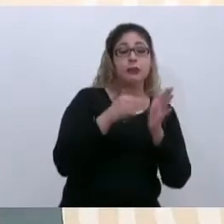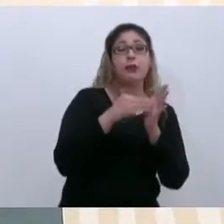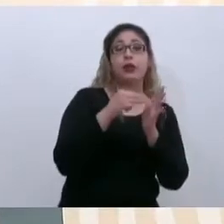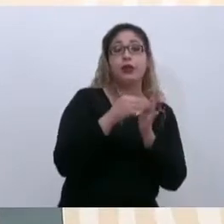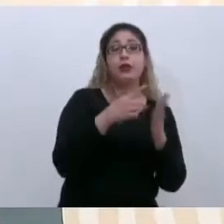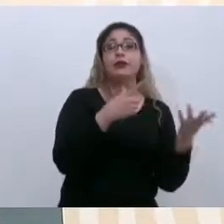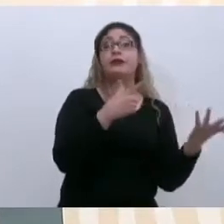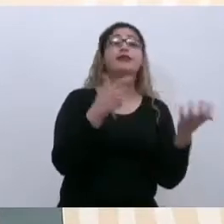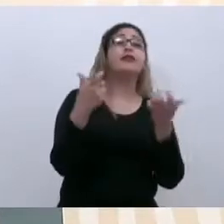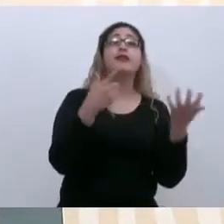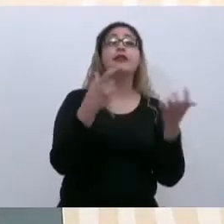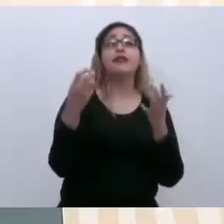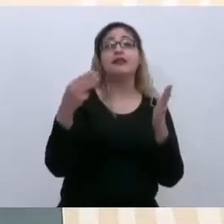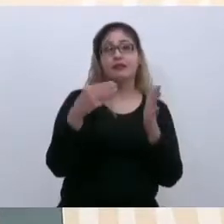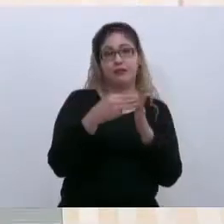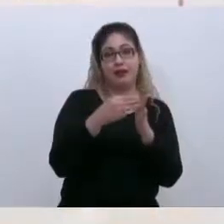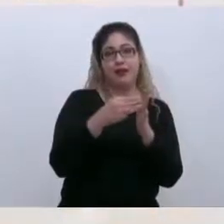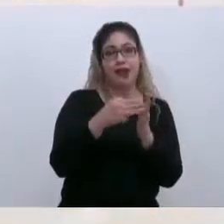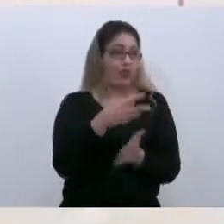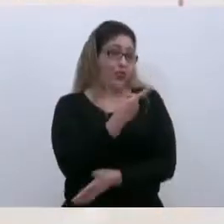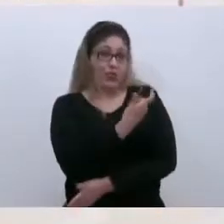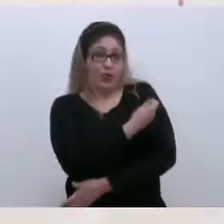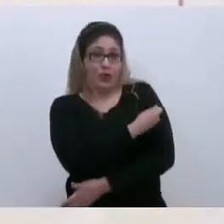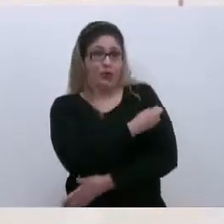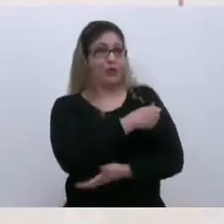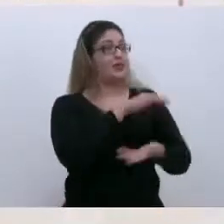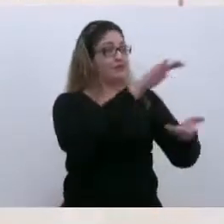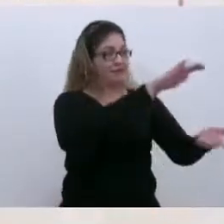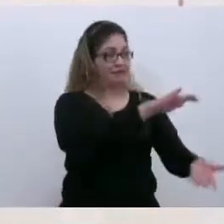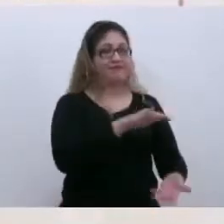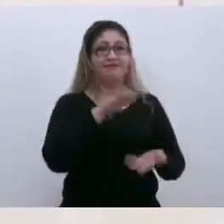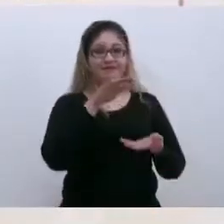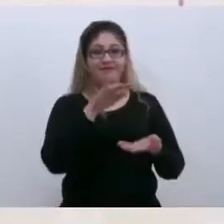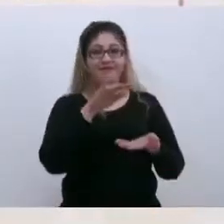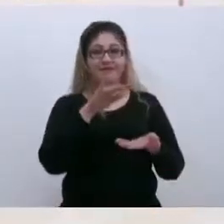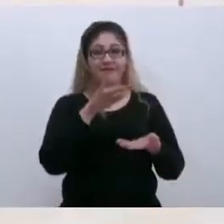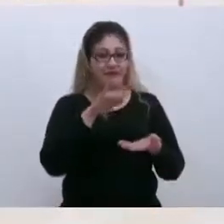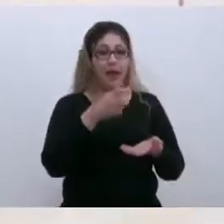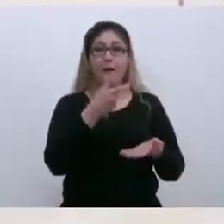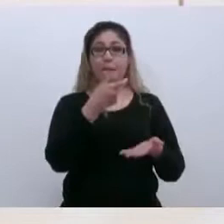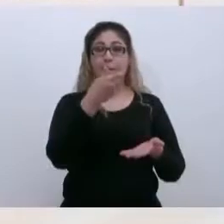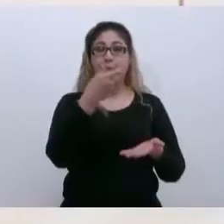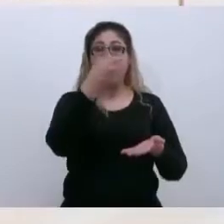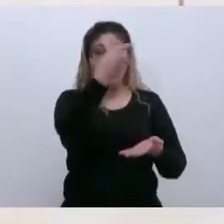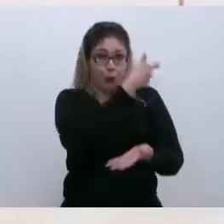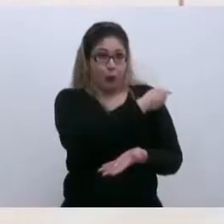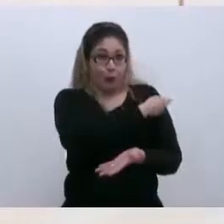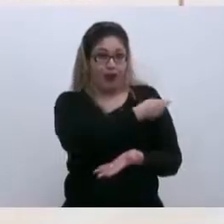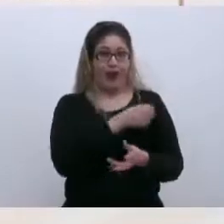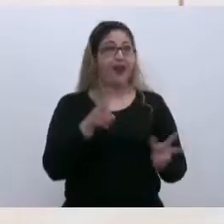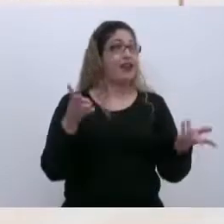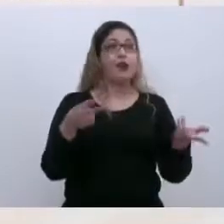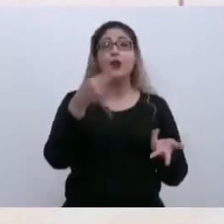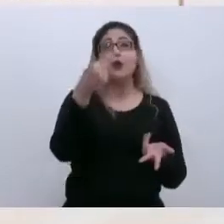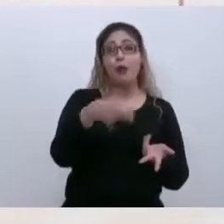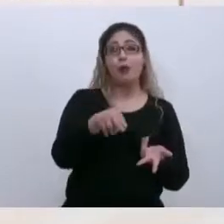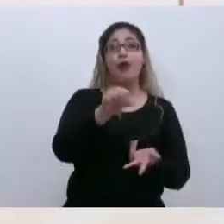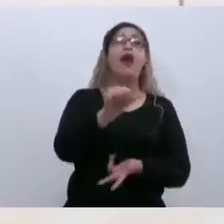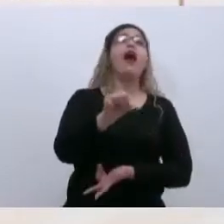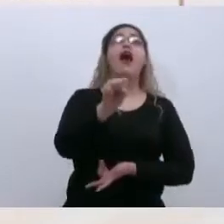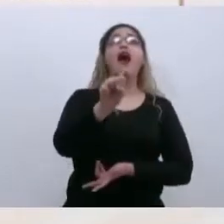2.700.000 dosis de la vacuna AstraZeneca. Y ya mañana